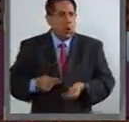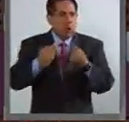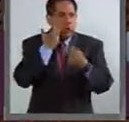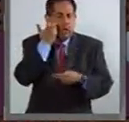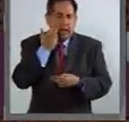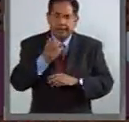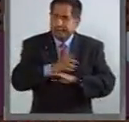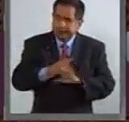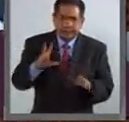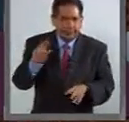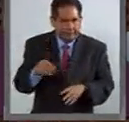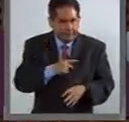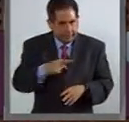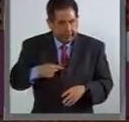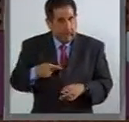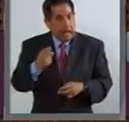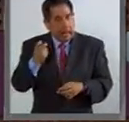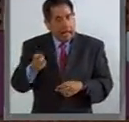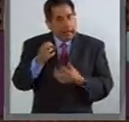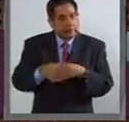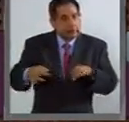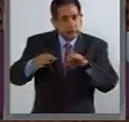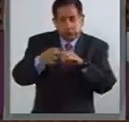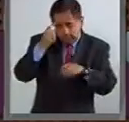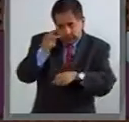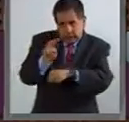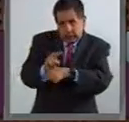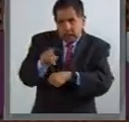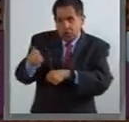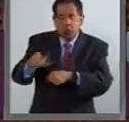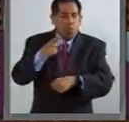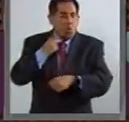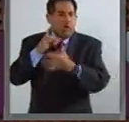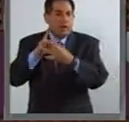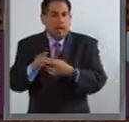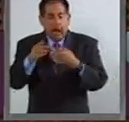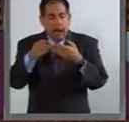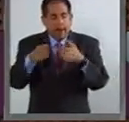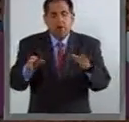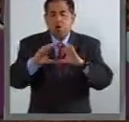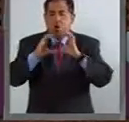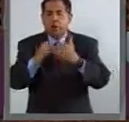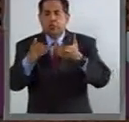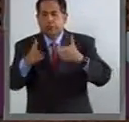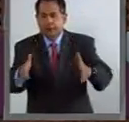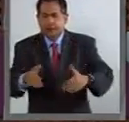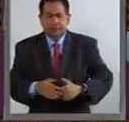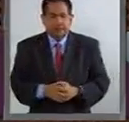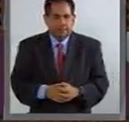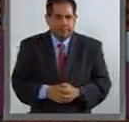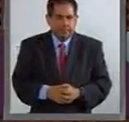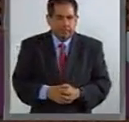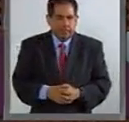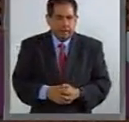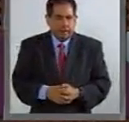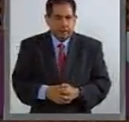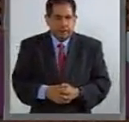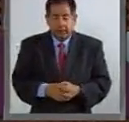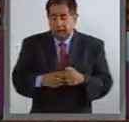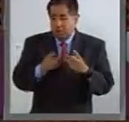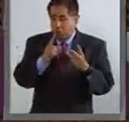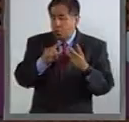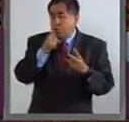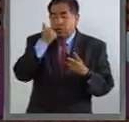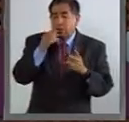elementos clave para la política de Parlamento abierto. Bueno, el segundo elemento que